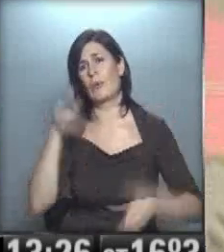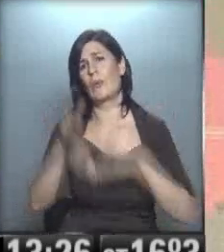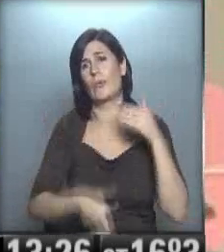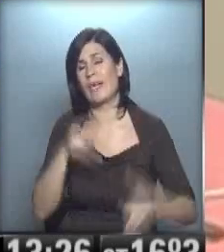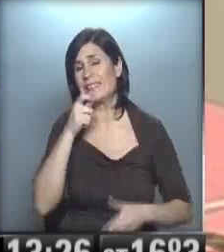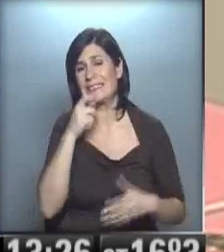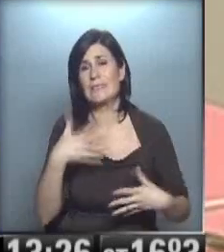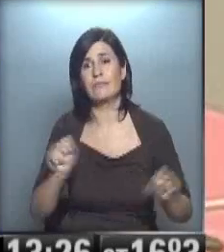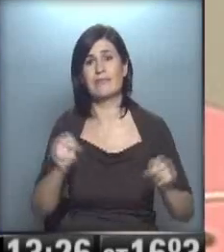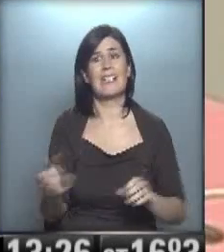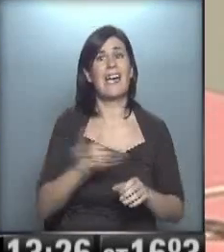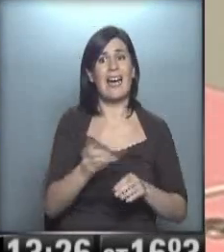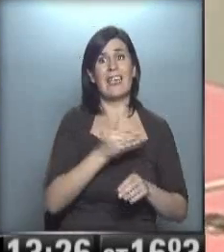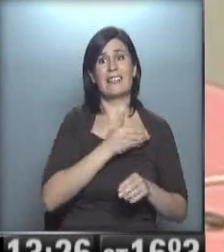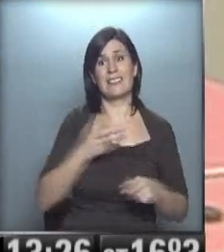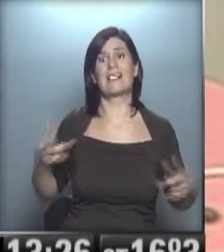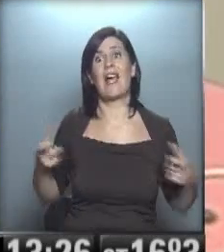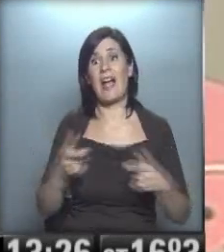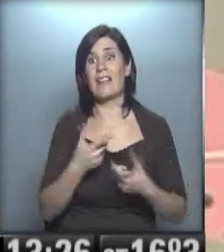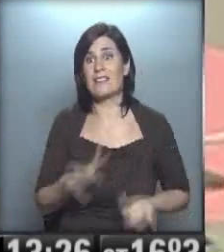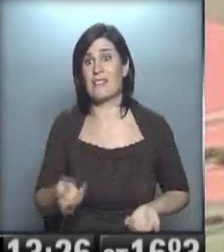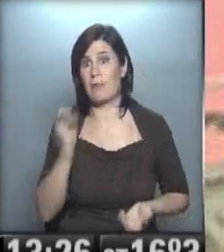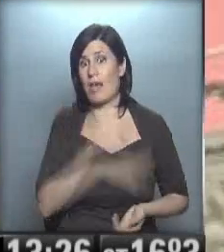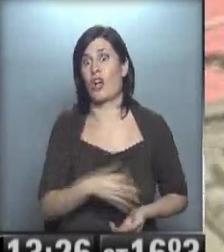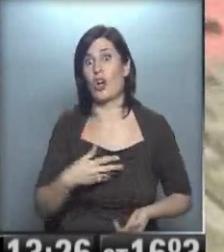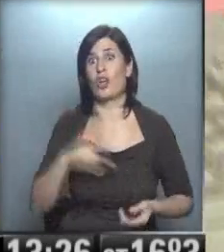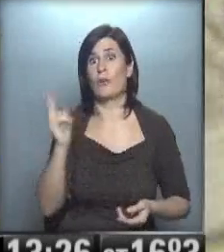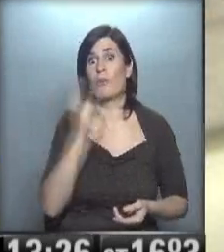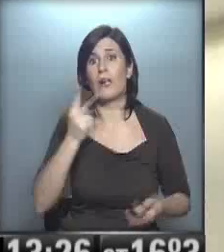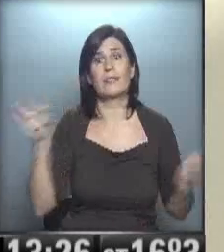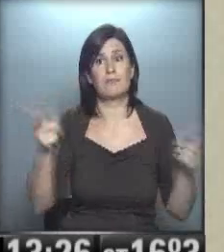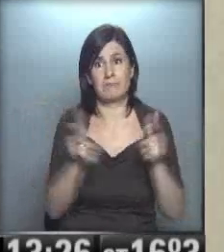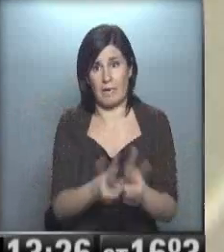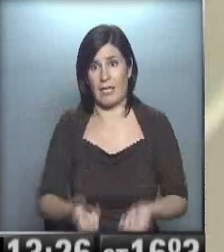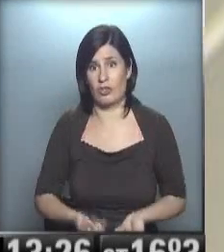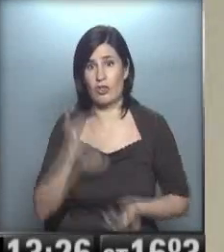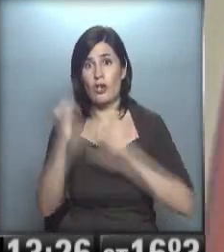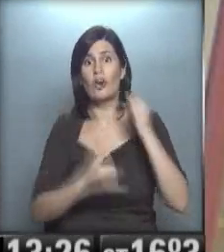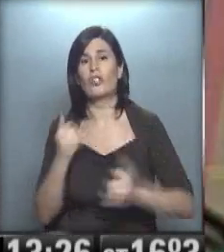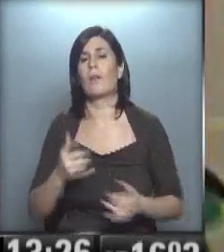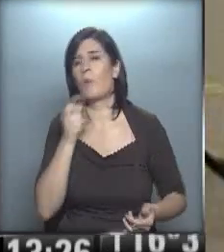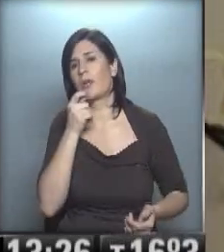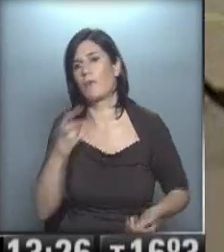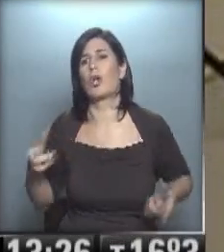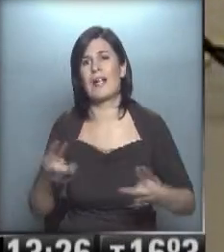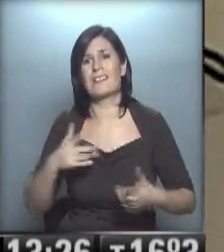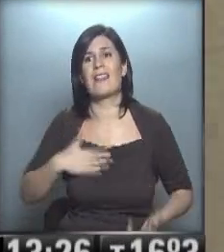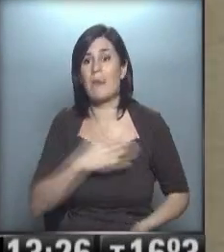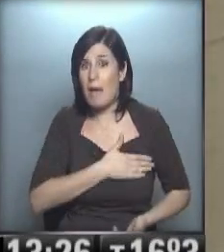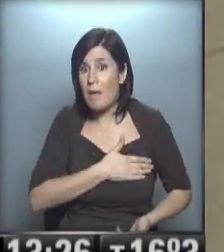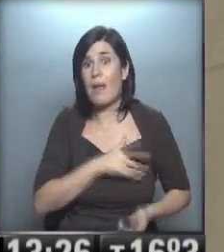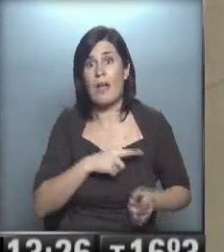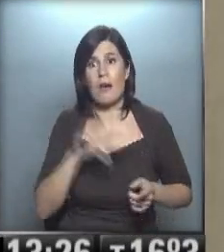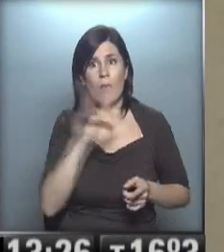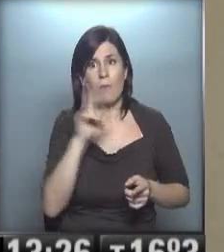detección precoz obviamente salva vidas y reiteramos un número que da cuenta de lo que ocurre con el cáncer de mama no es la principal causa